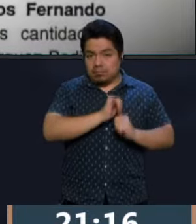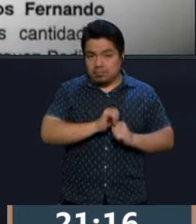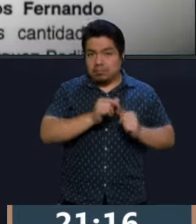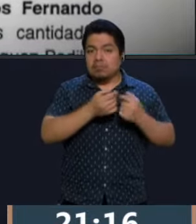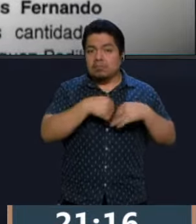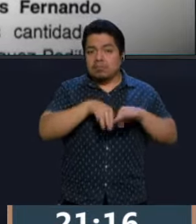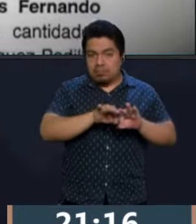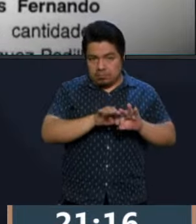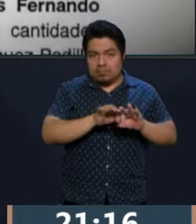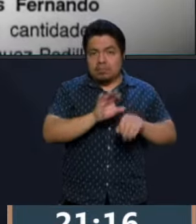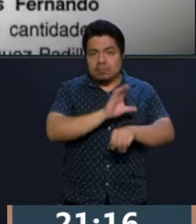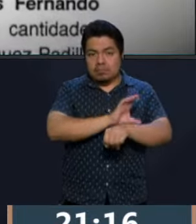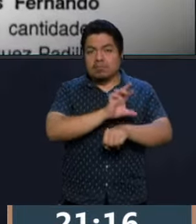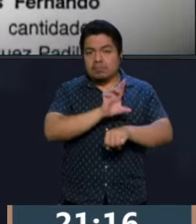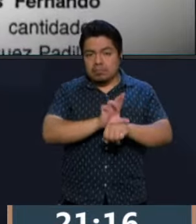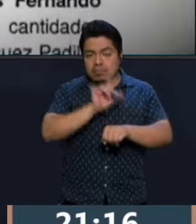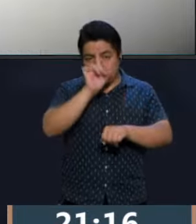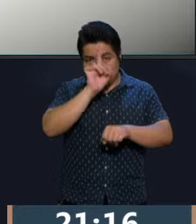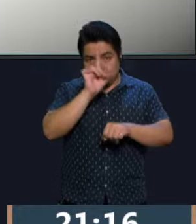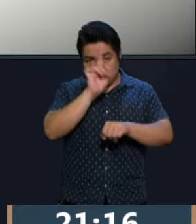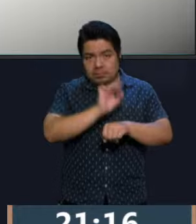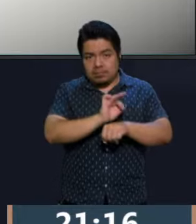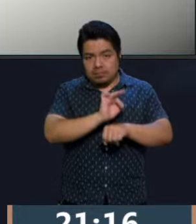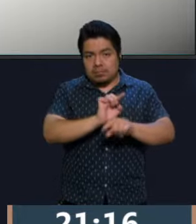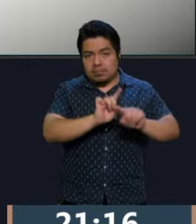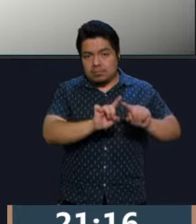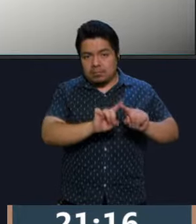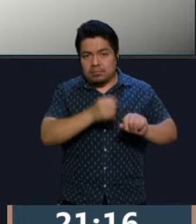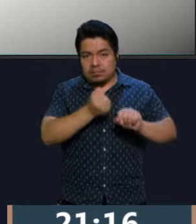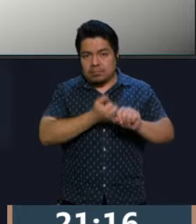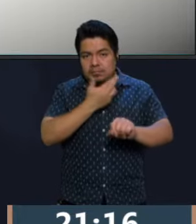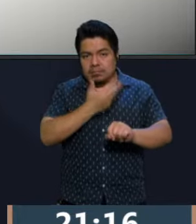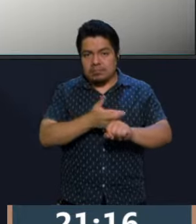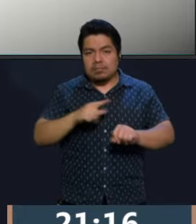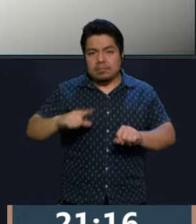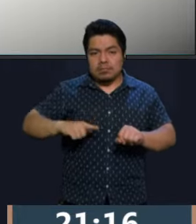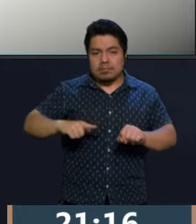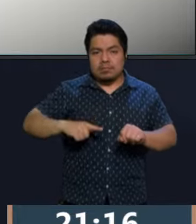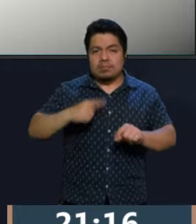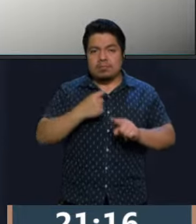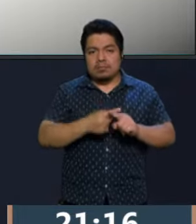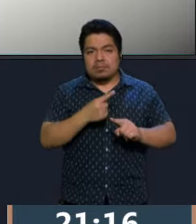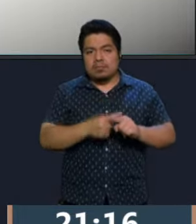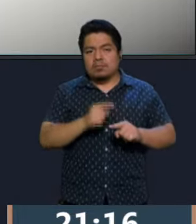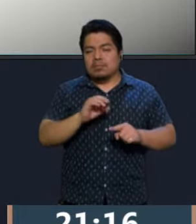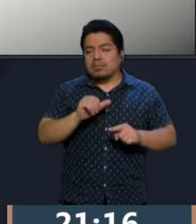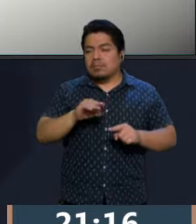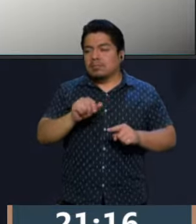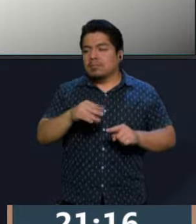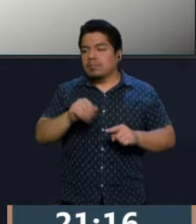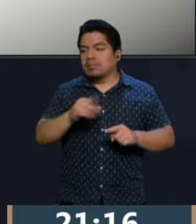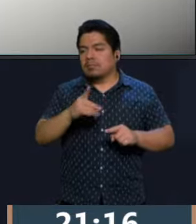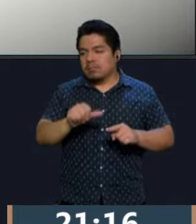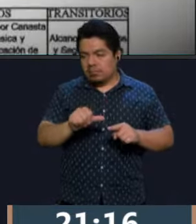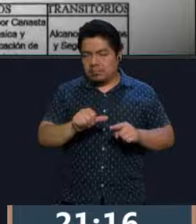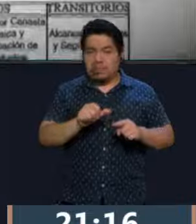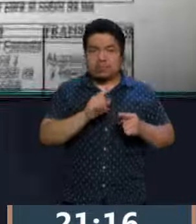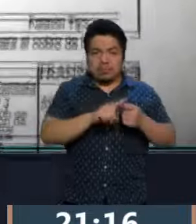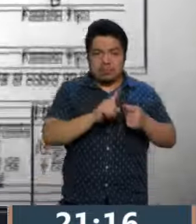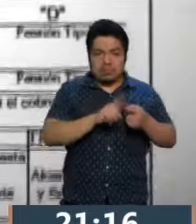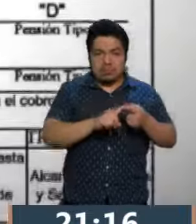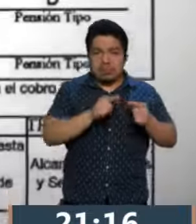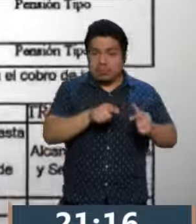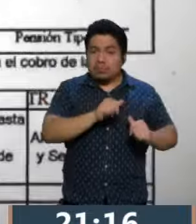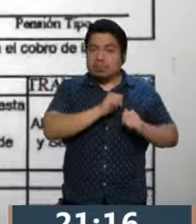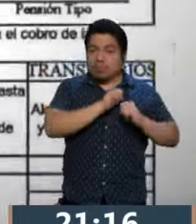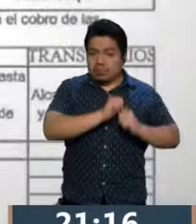como es la coordinación de asesores del secretario de Gobernación de entonces, Santiago Krill Miranda, y como tal un puesto